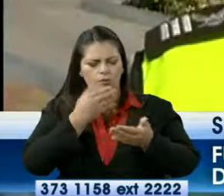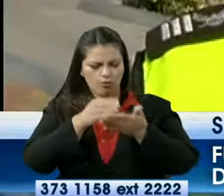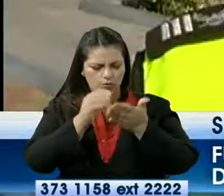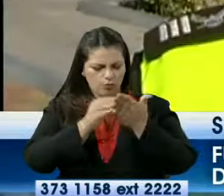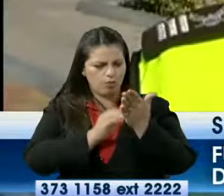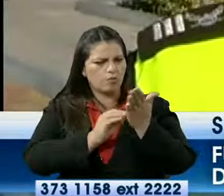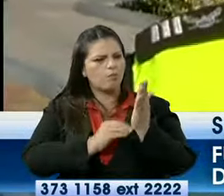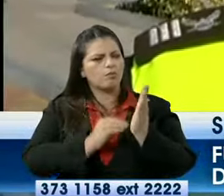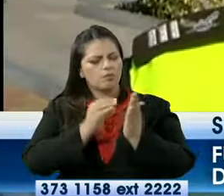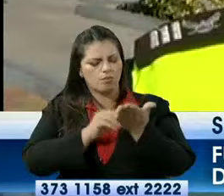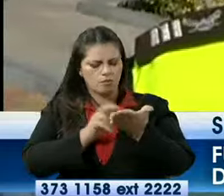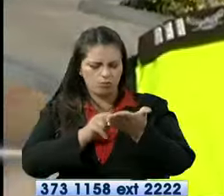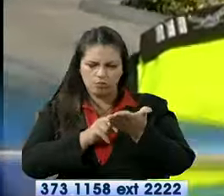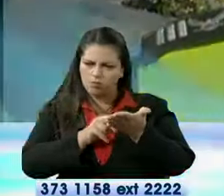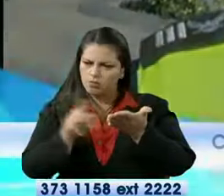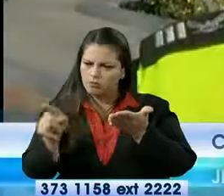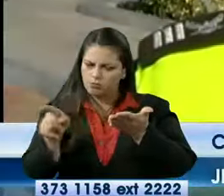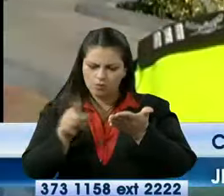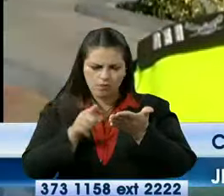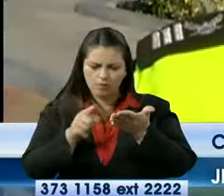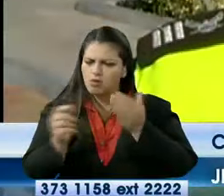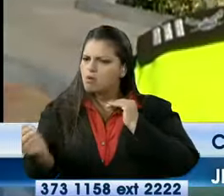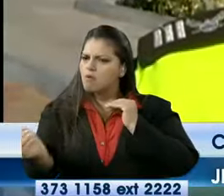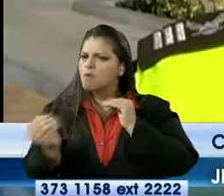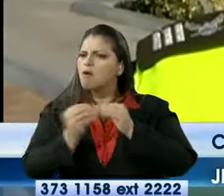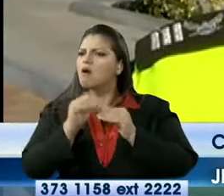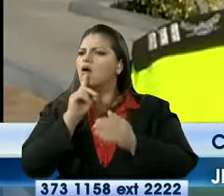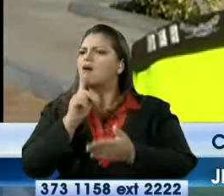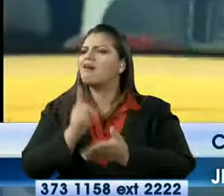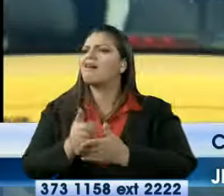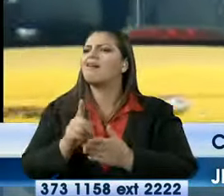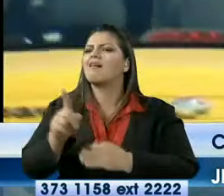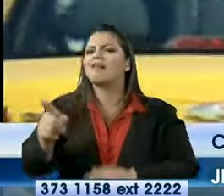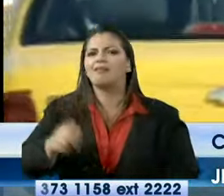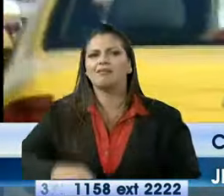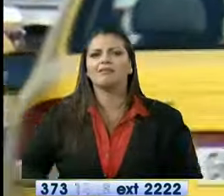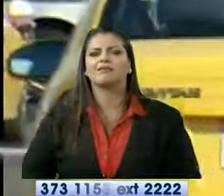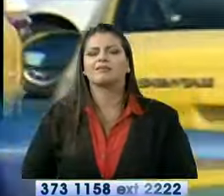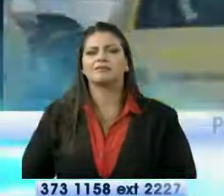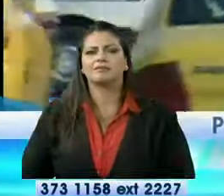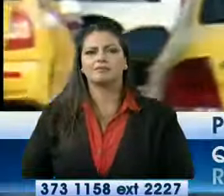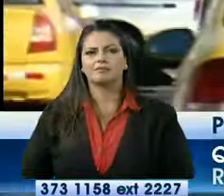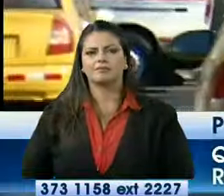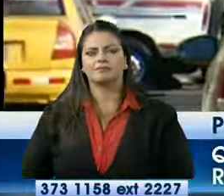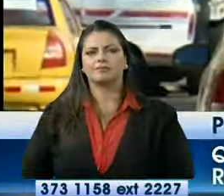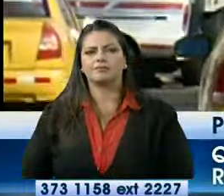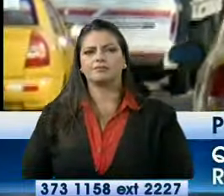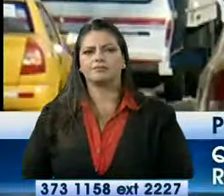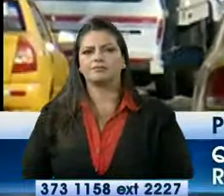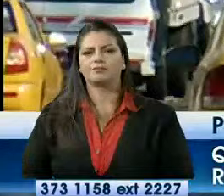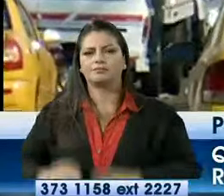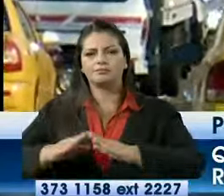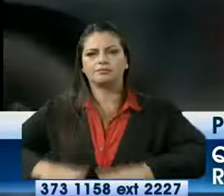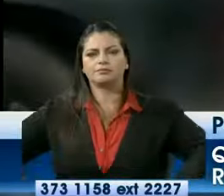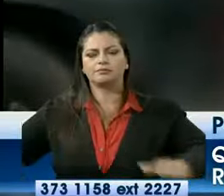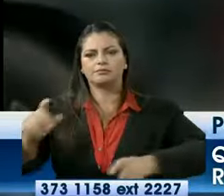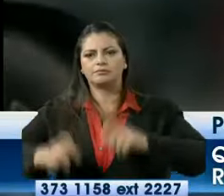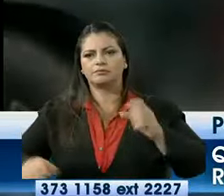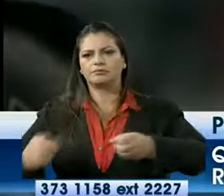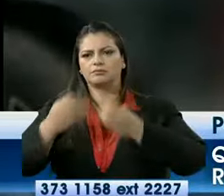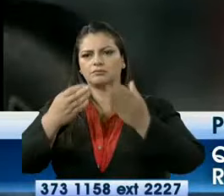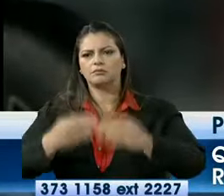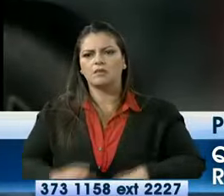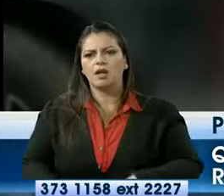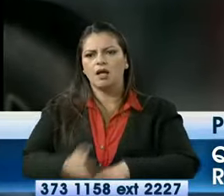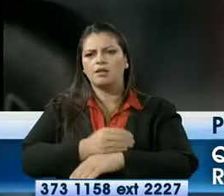que había sido robada en el sector norte. Según los moradores, el vehículo permanecía en ese lugar desde las 5 de la